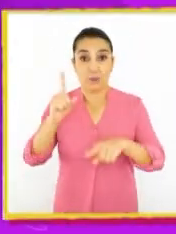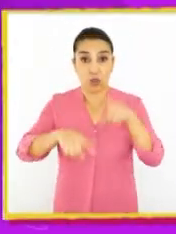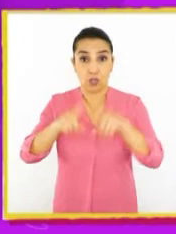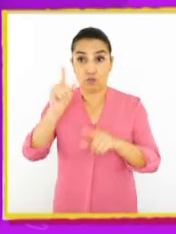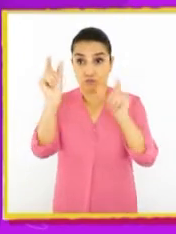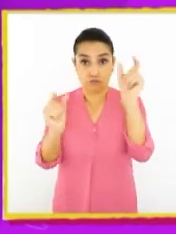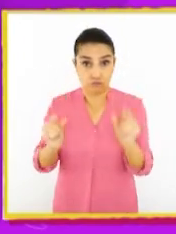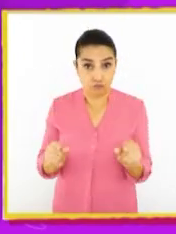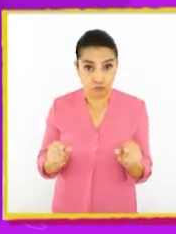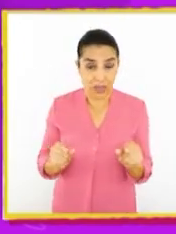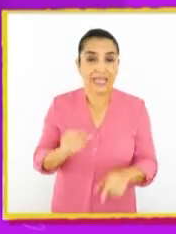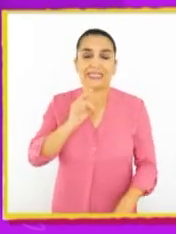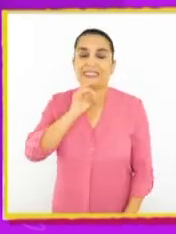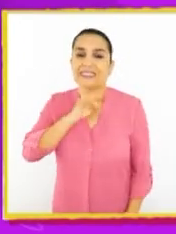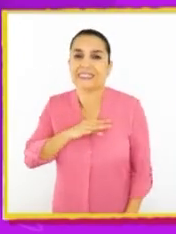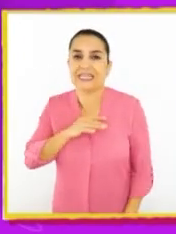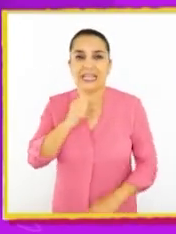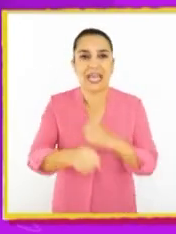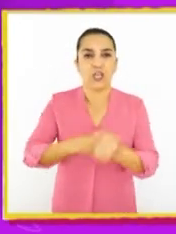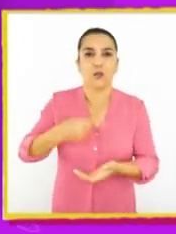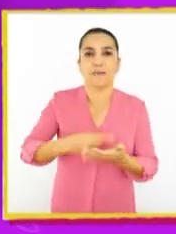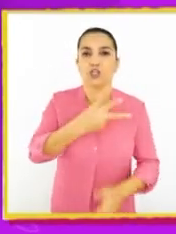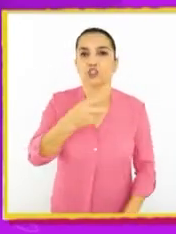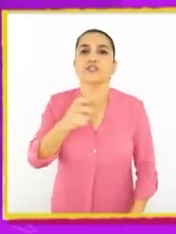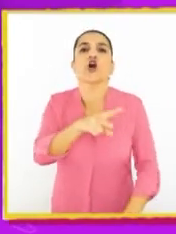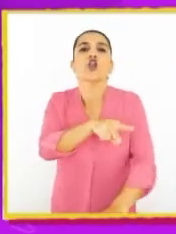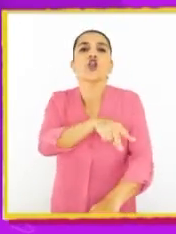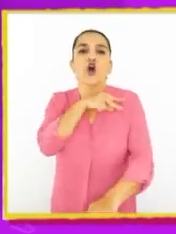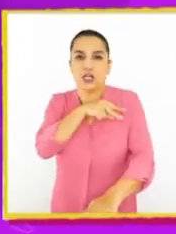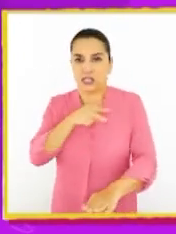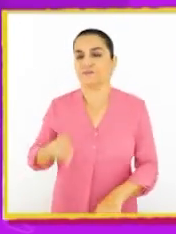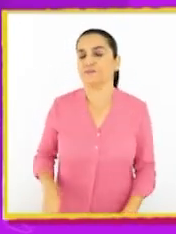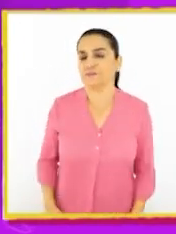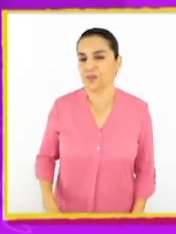Cambios territoriales de Chile en el siglo XIX, zona norte.